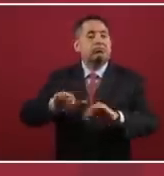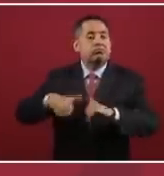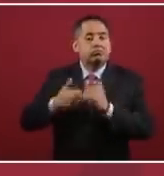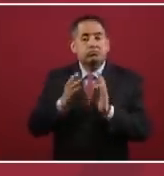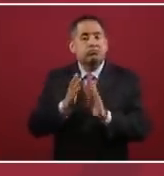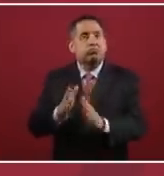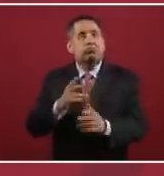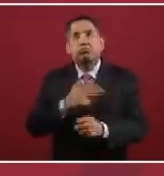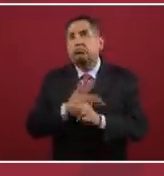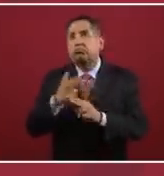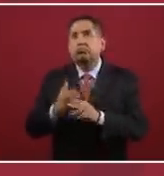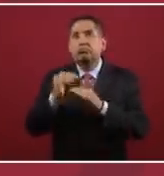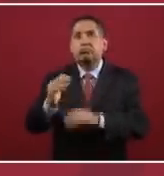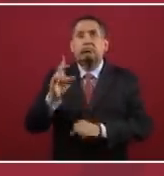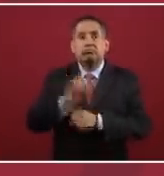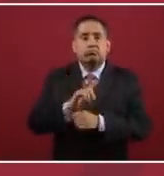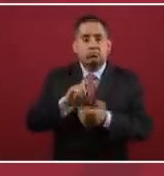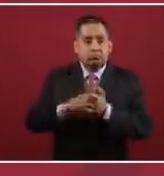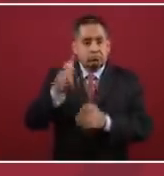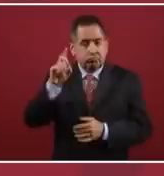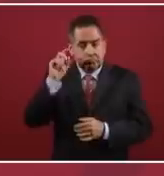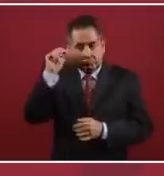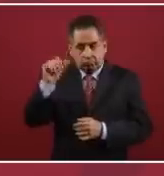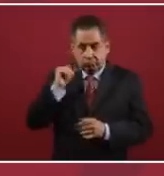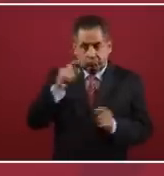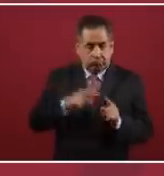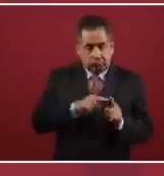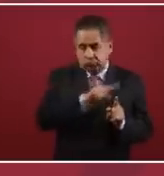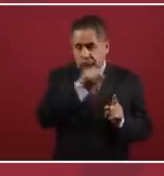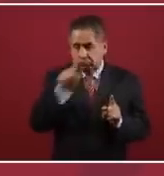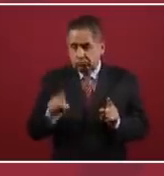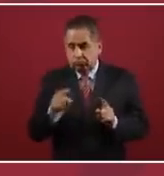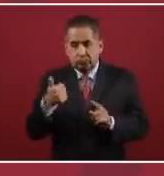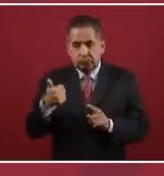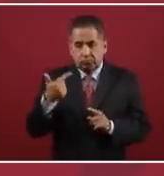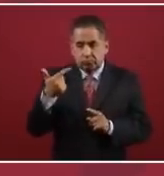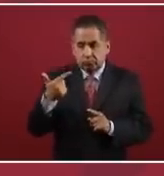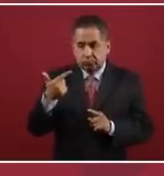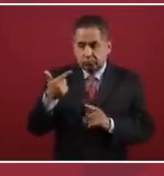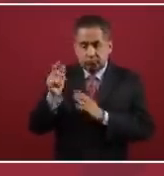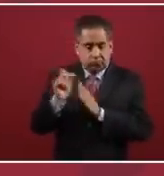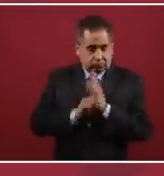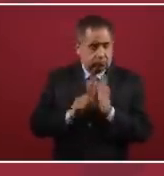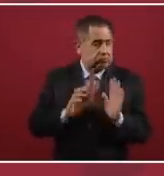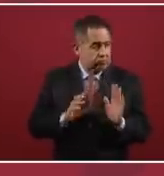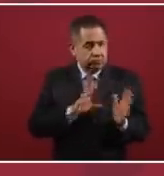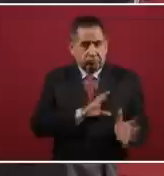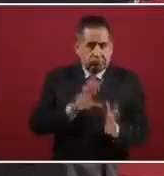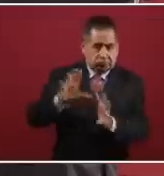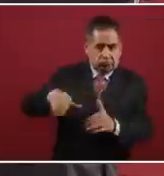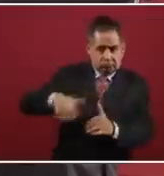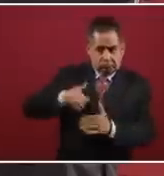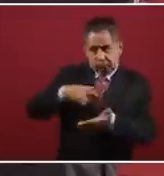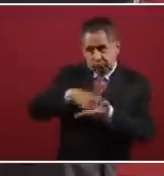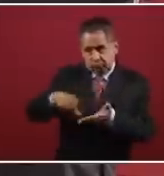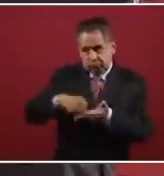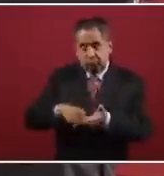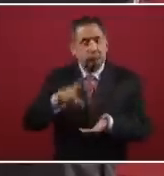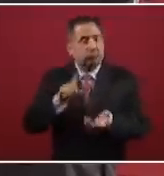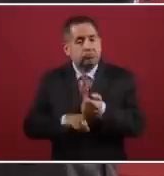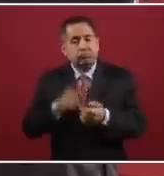el día 30 de abril. Estamos hablando de 7 meses, pero se podría decir que en